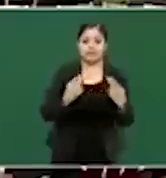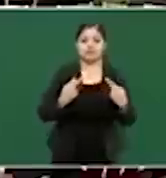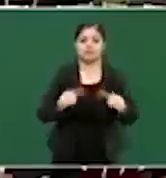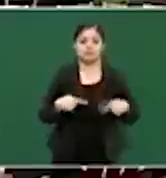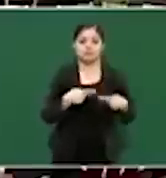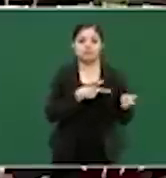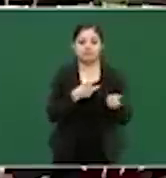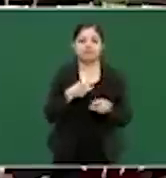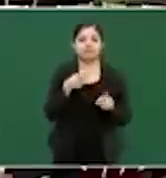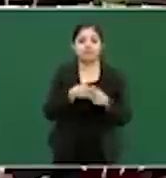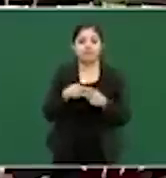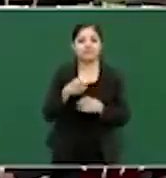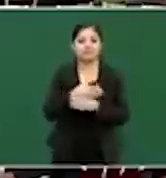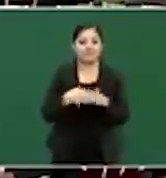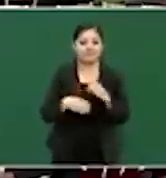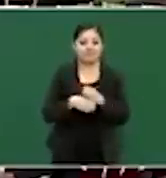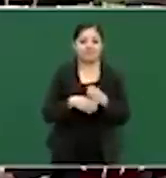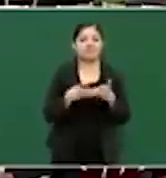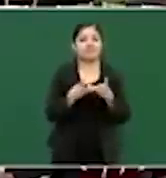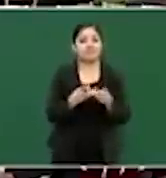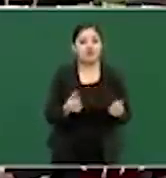desarrollar